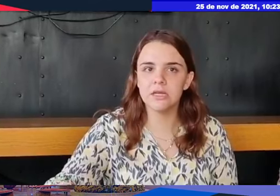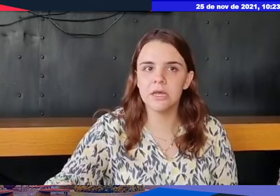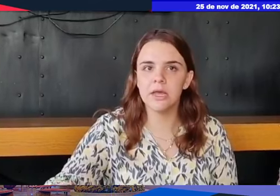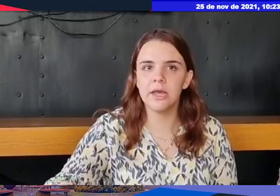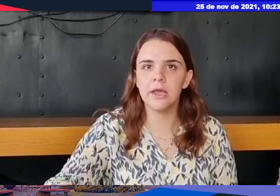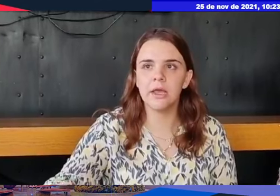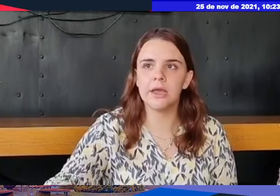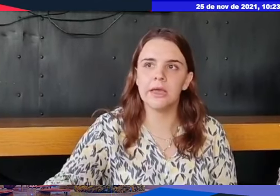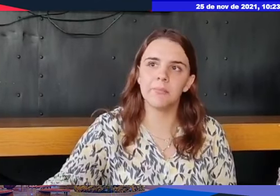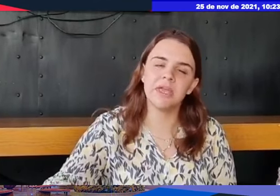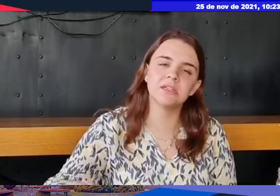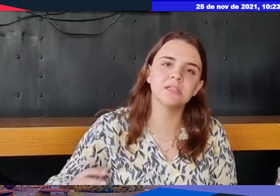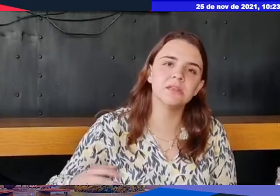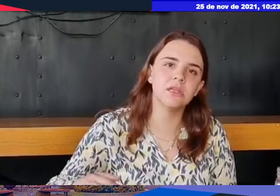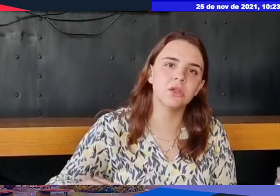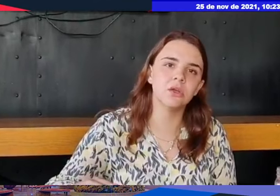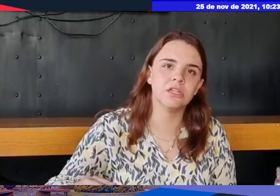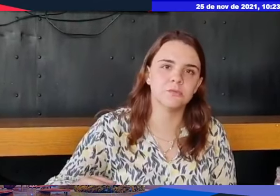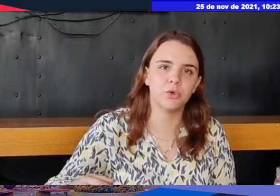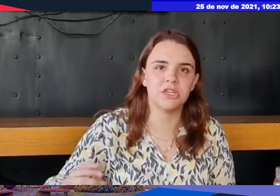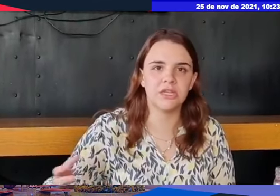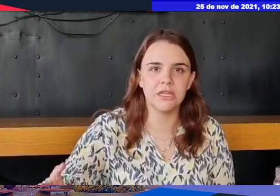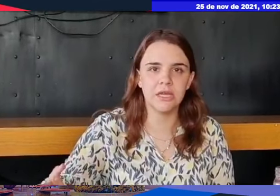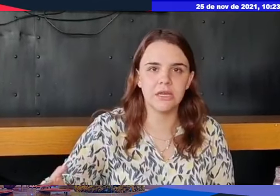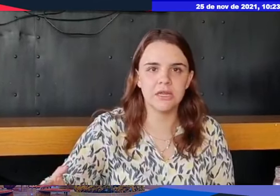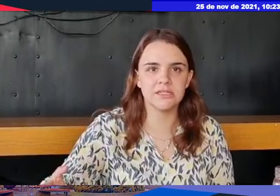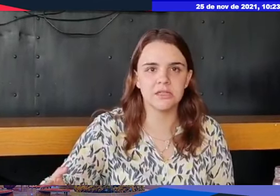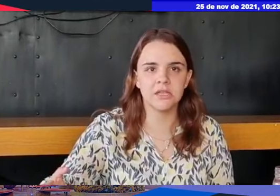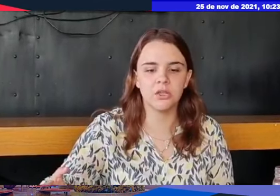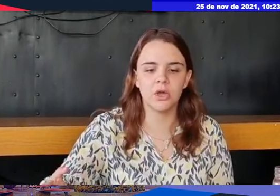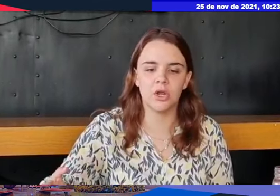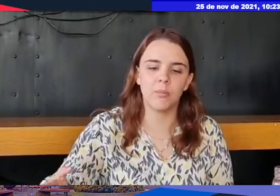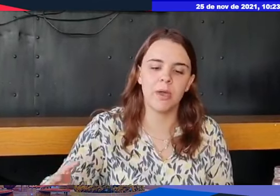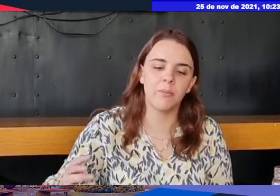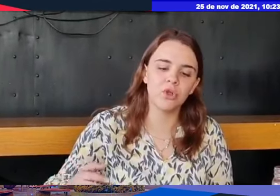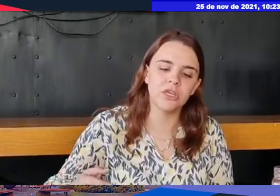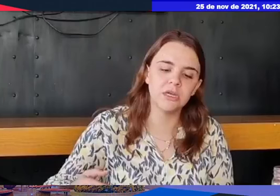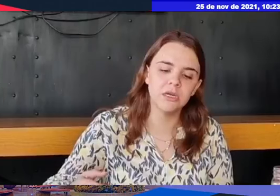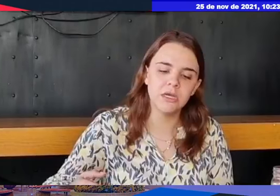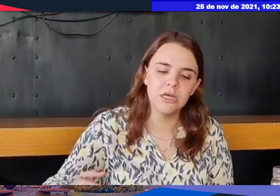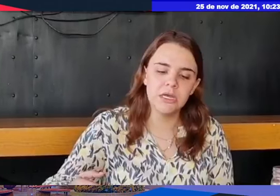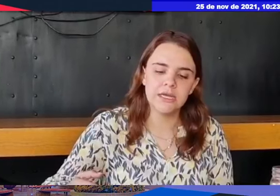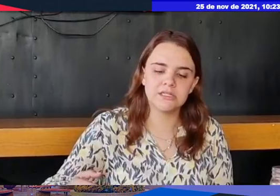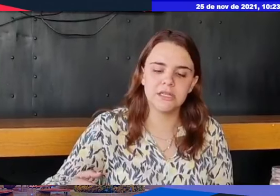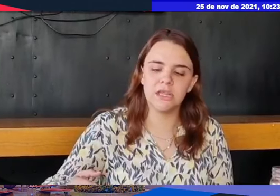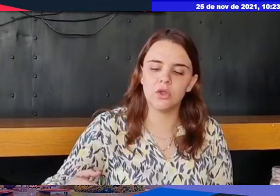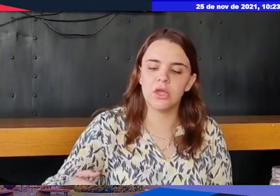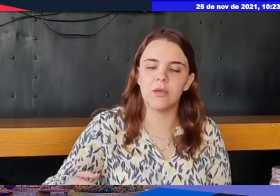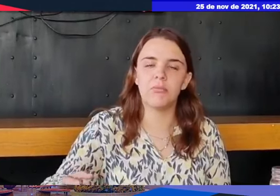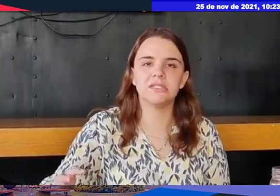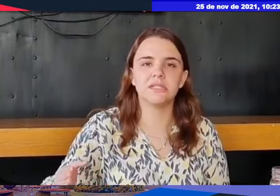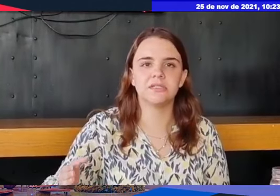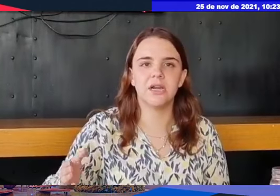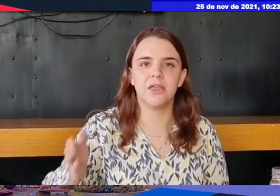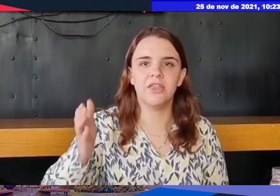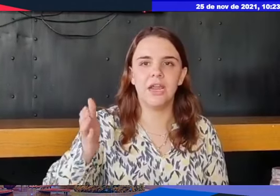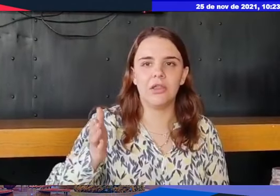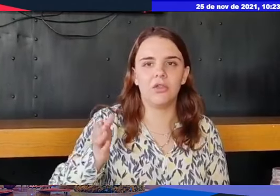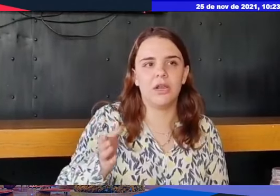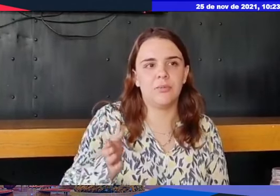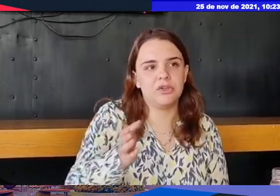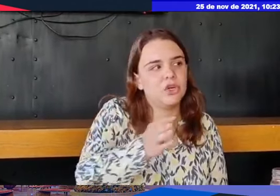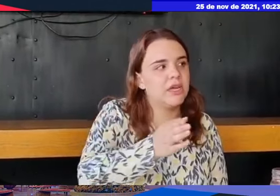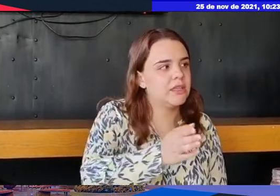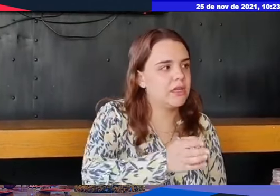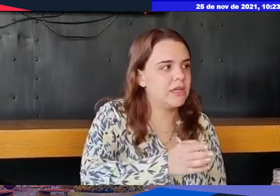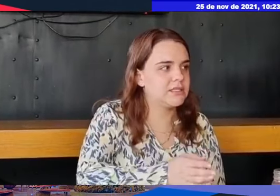2 semanas, 3 semanas, me he sentido desprotegida, he sentido que no me apoyan, he sentido que en vez de estar del lado